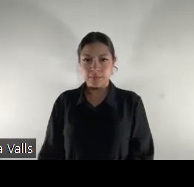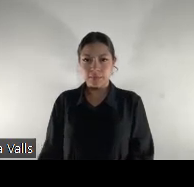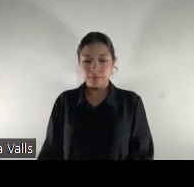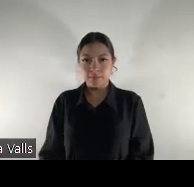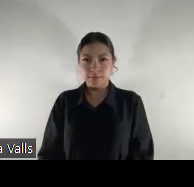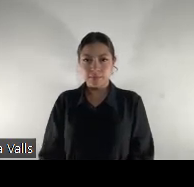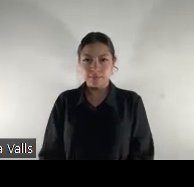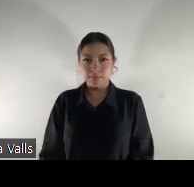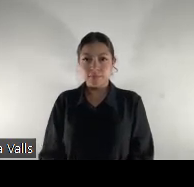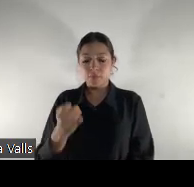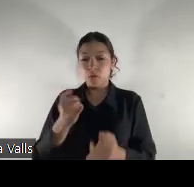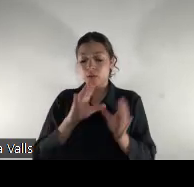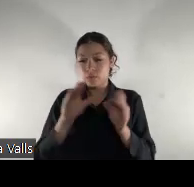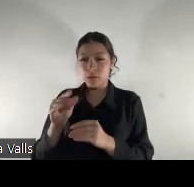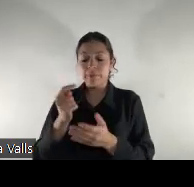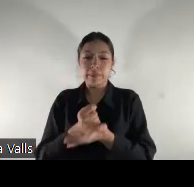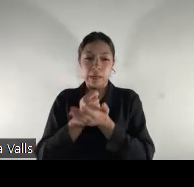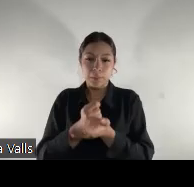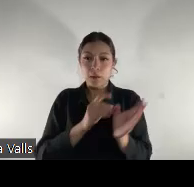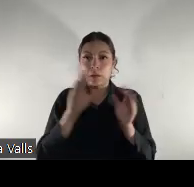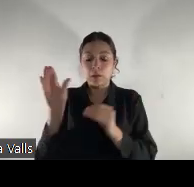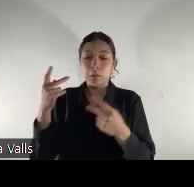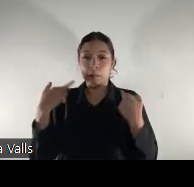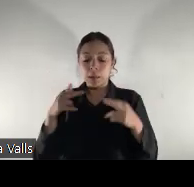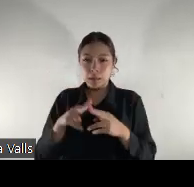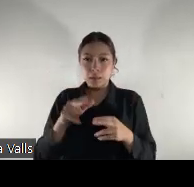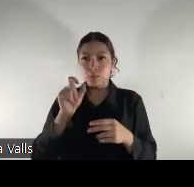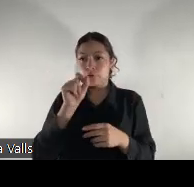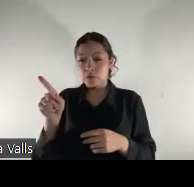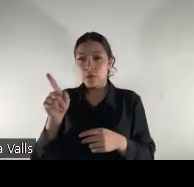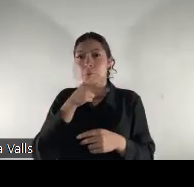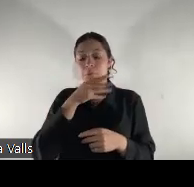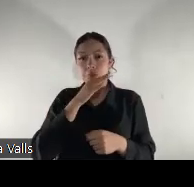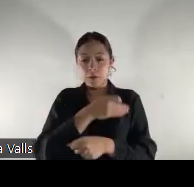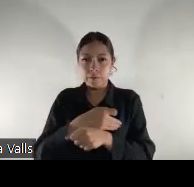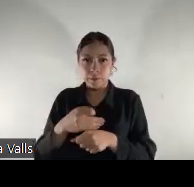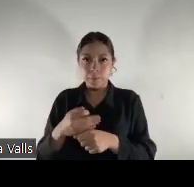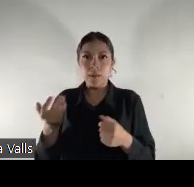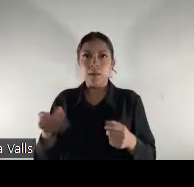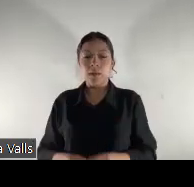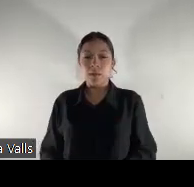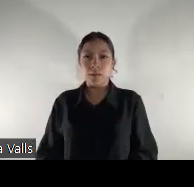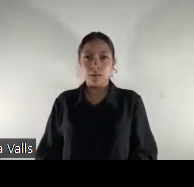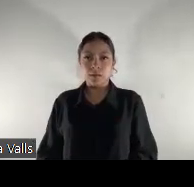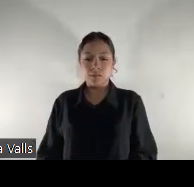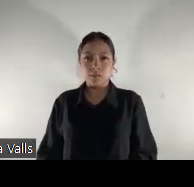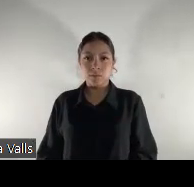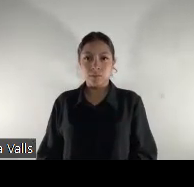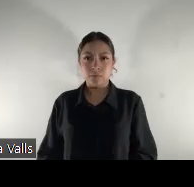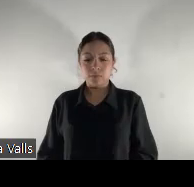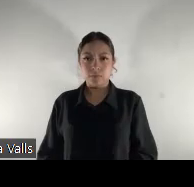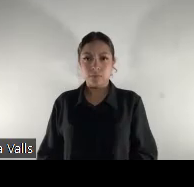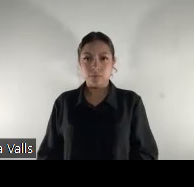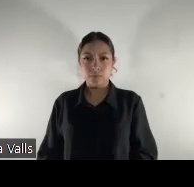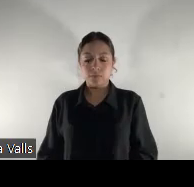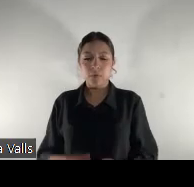a profesionistas, a terapeutas, a padres de familia, y también acá un ejemplo de lo que hacemos en una